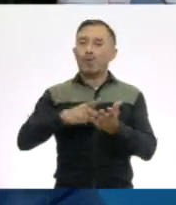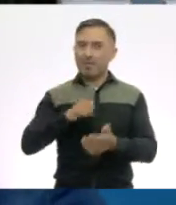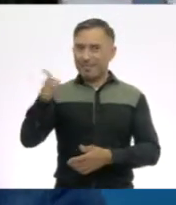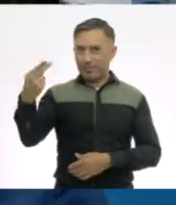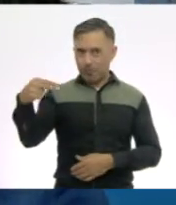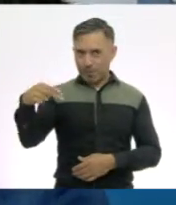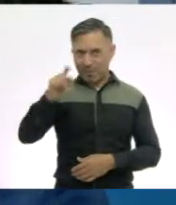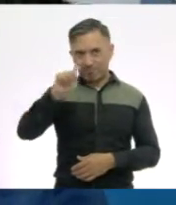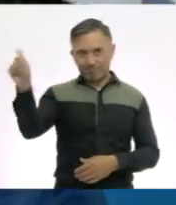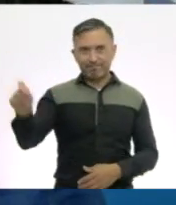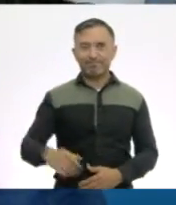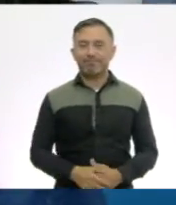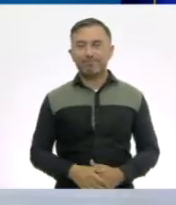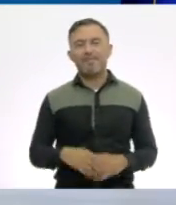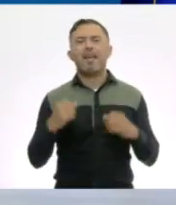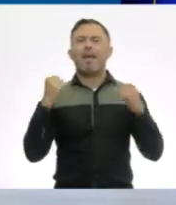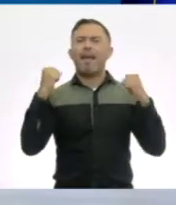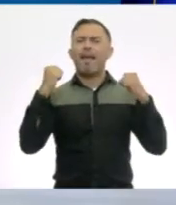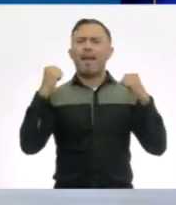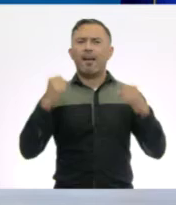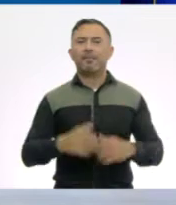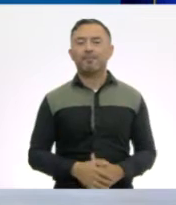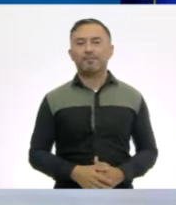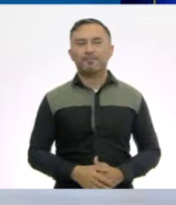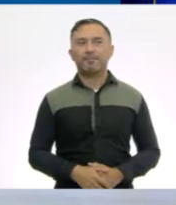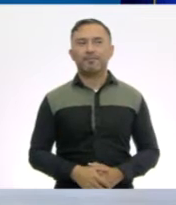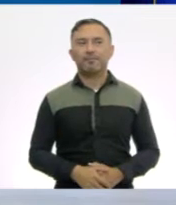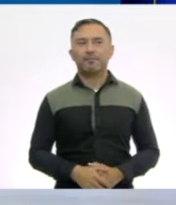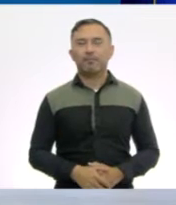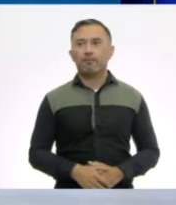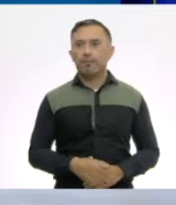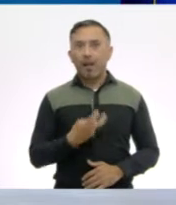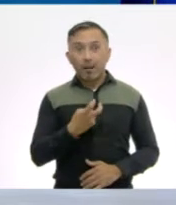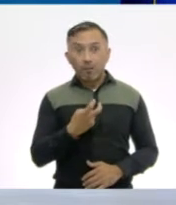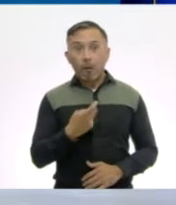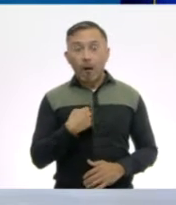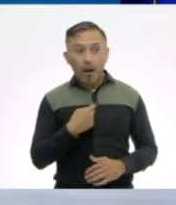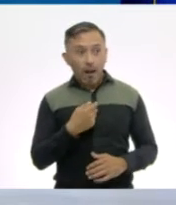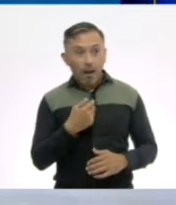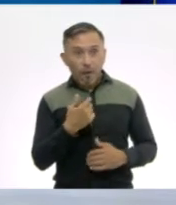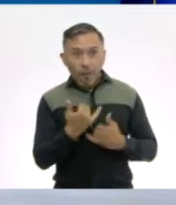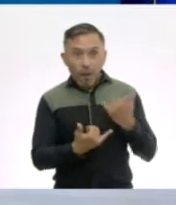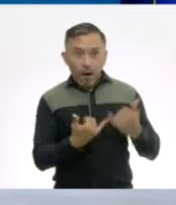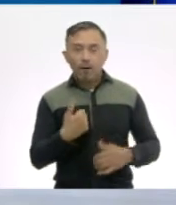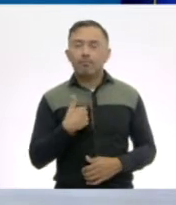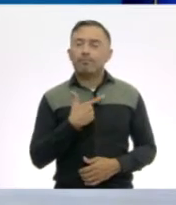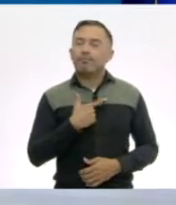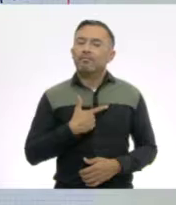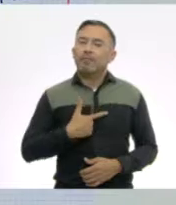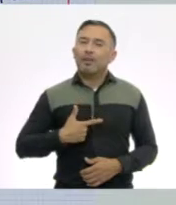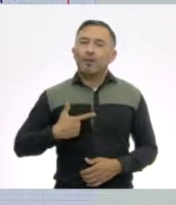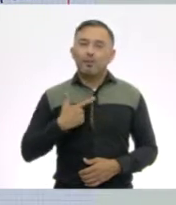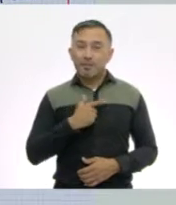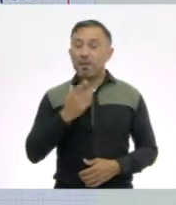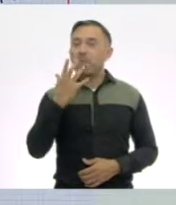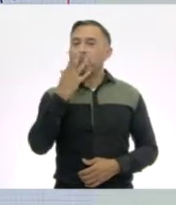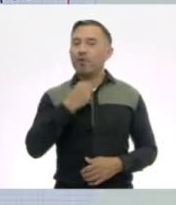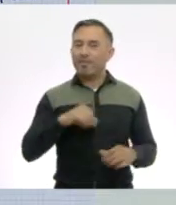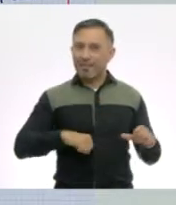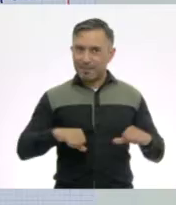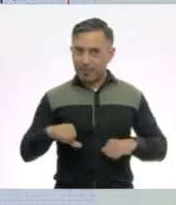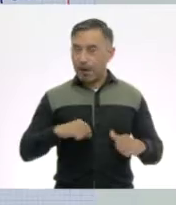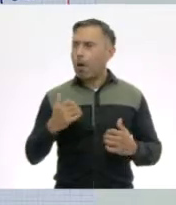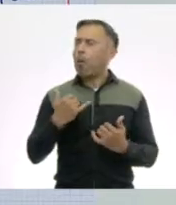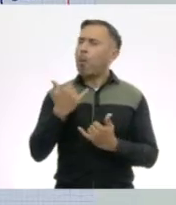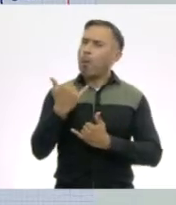A mí esta actividad me está encantando. ¡Qué bonita actividad! Jugamos y también